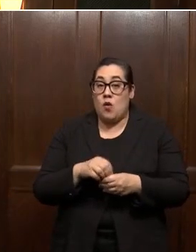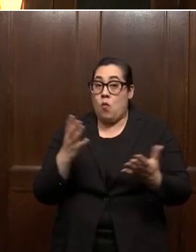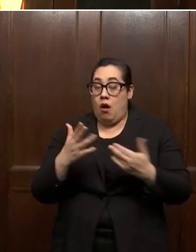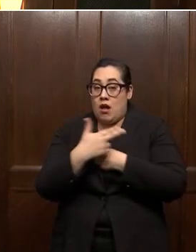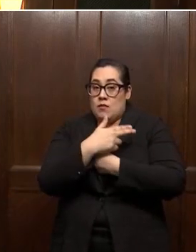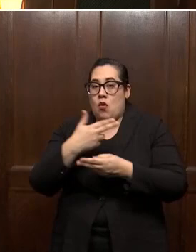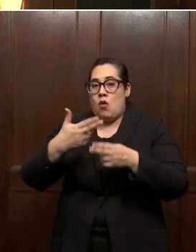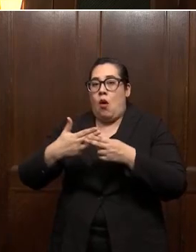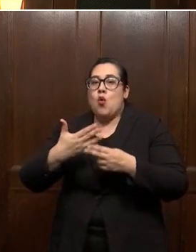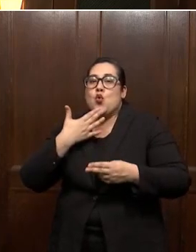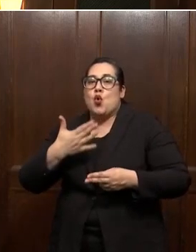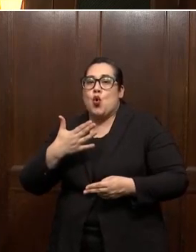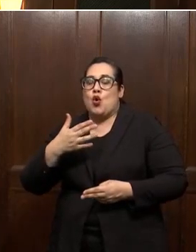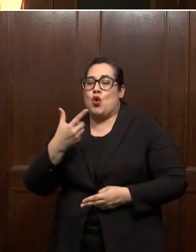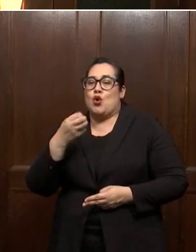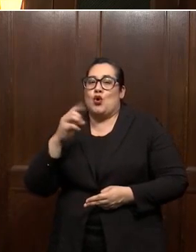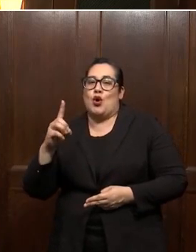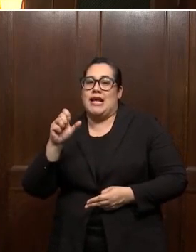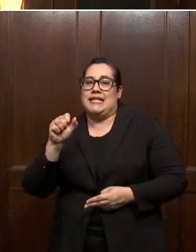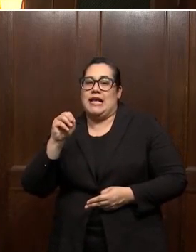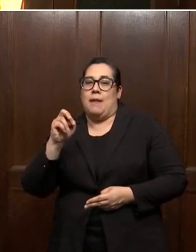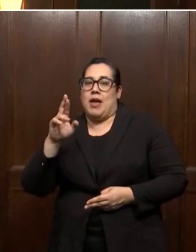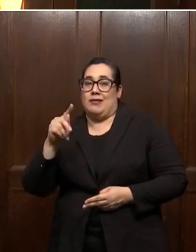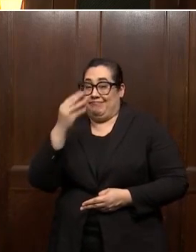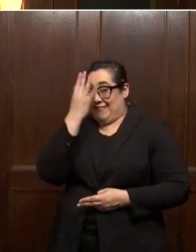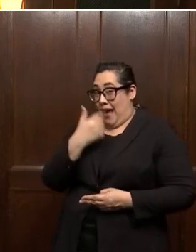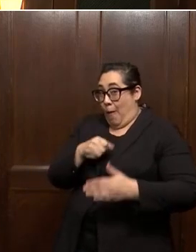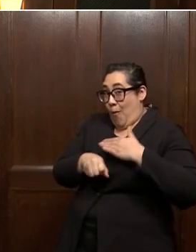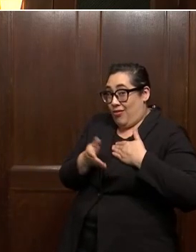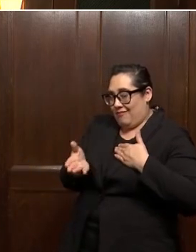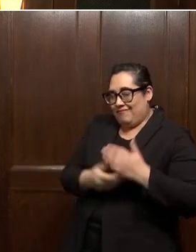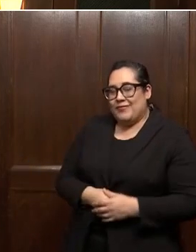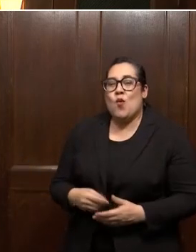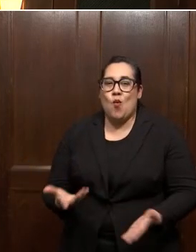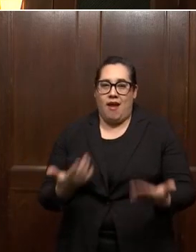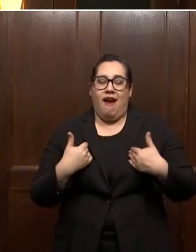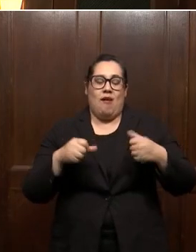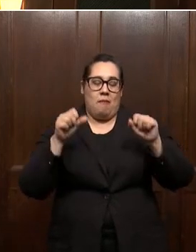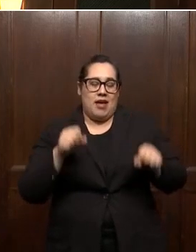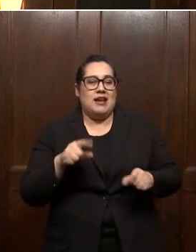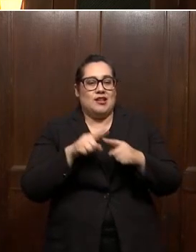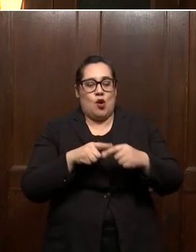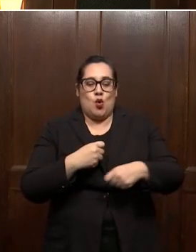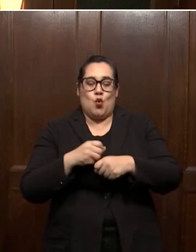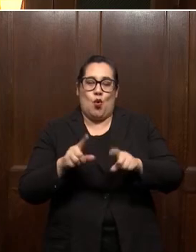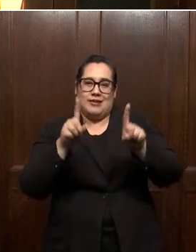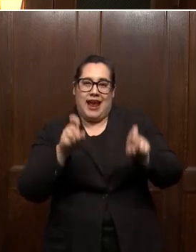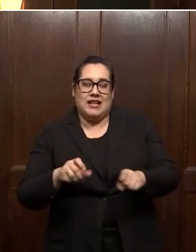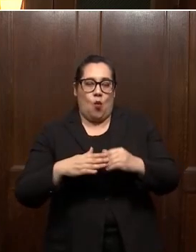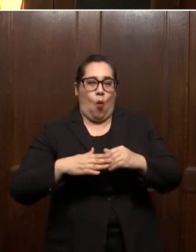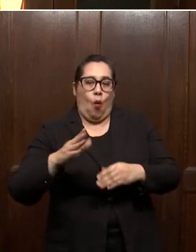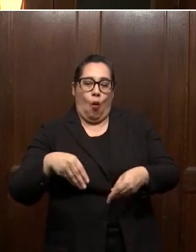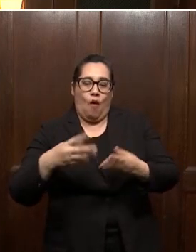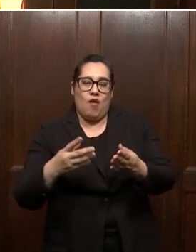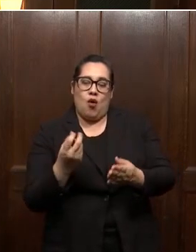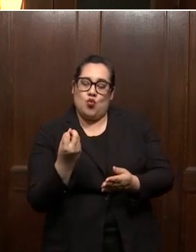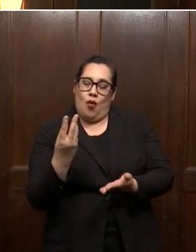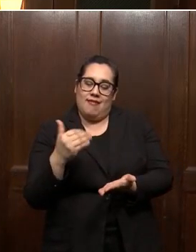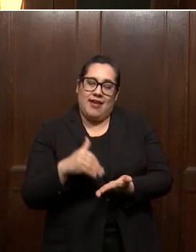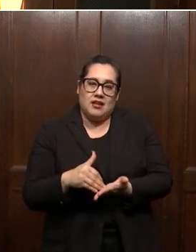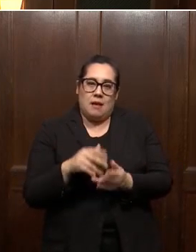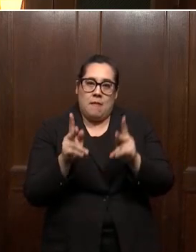Samaritan, el lugar de mi nacimiento. Tenemos capacidad de hacer pruebas para 12,000 personas al